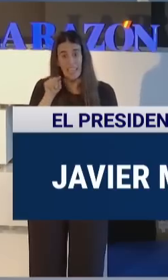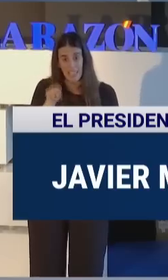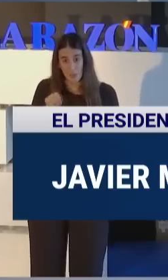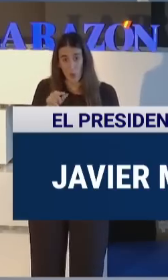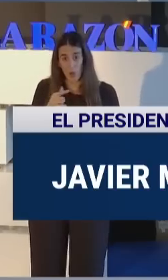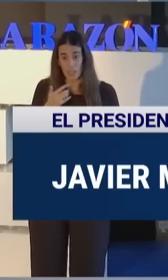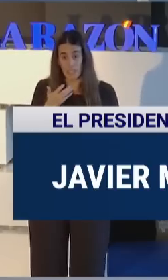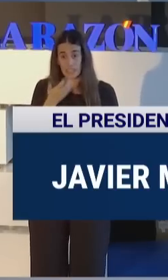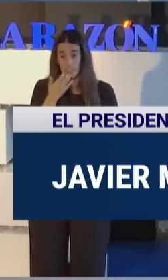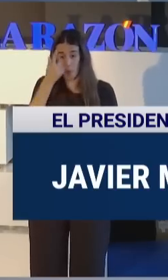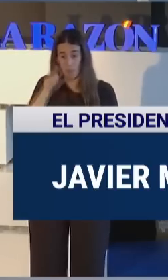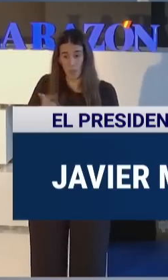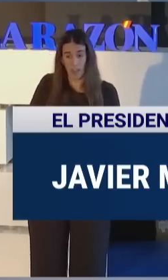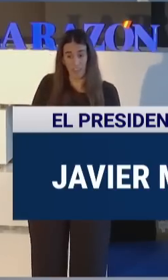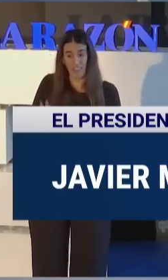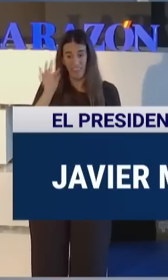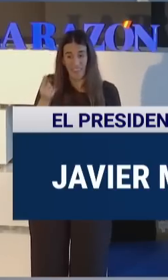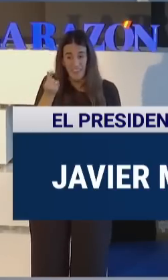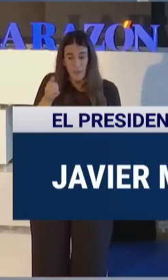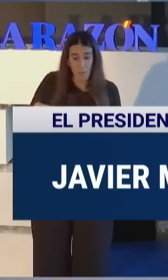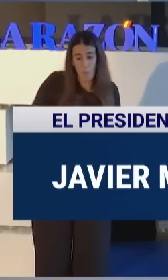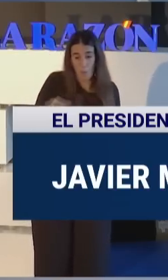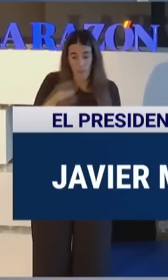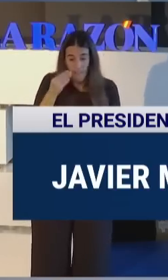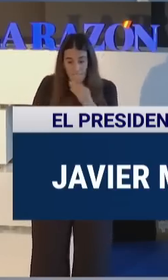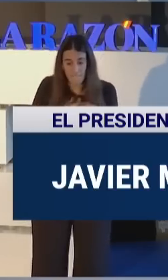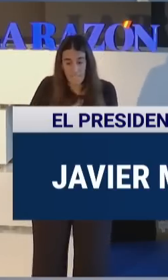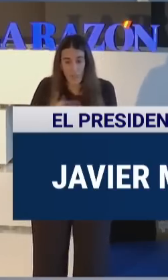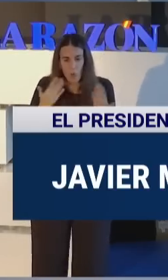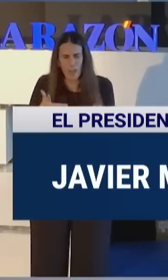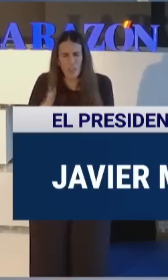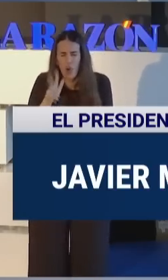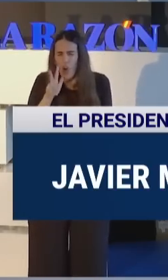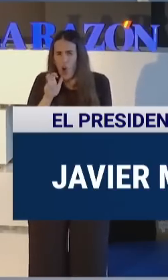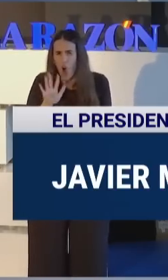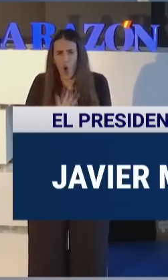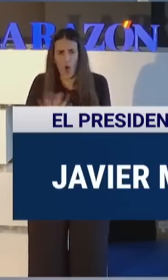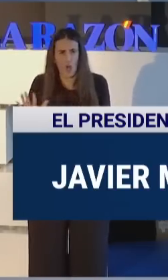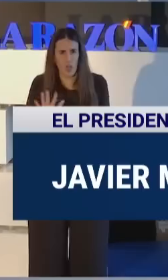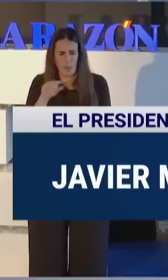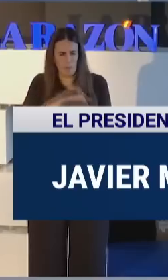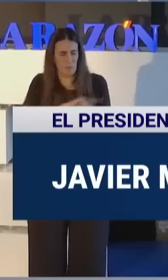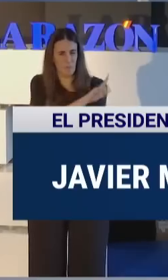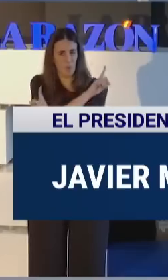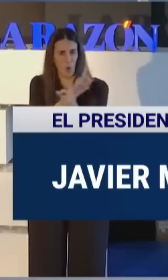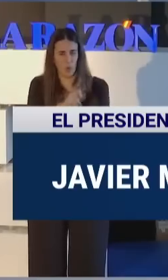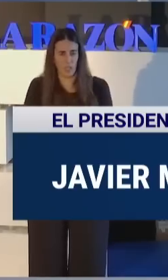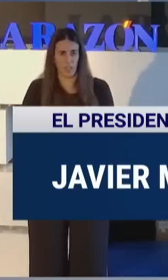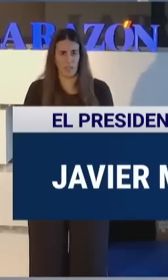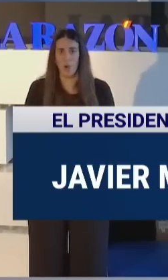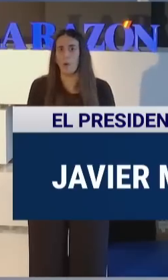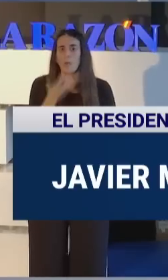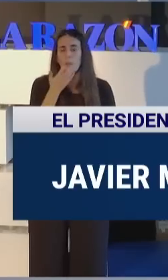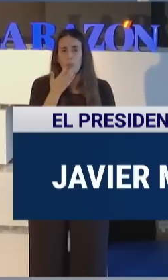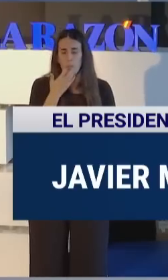ejemplo, es una salvajada, digo, y es profundamente inmoral. Entonces, por ejemplo, ¿por qué